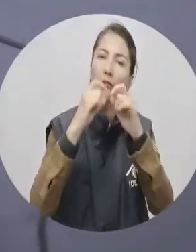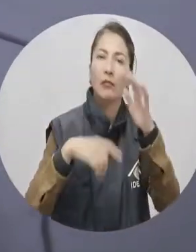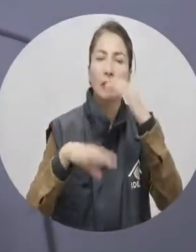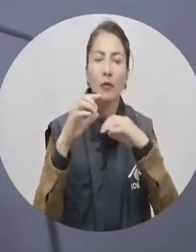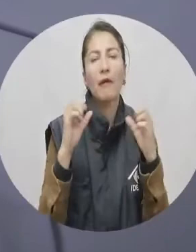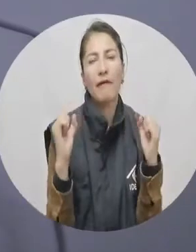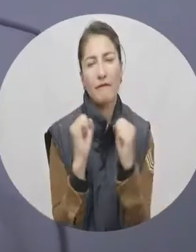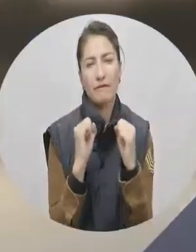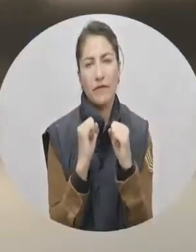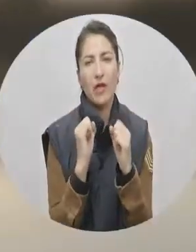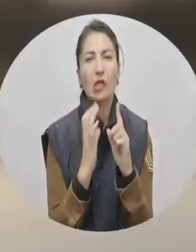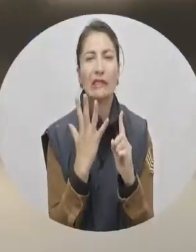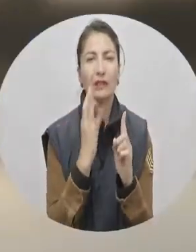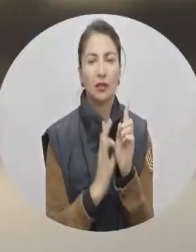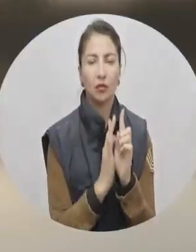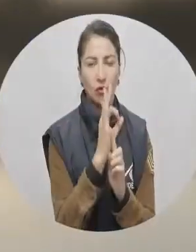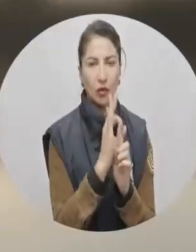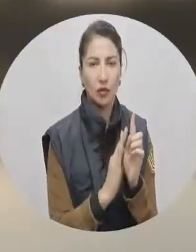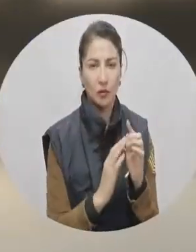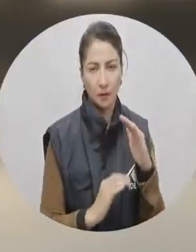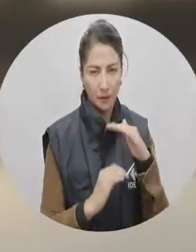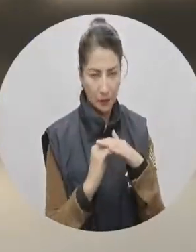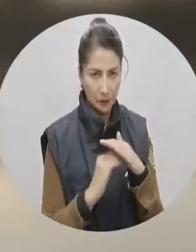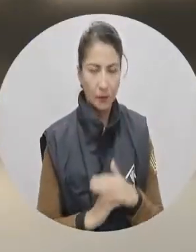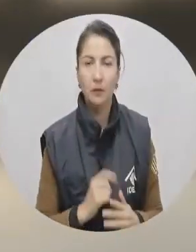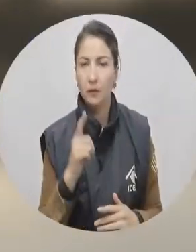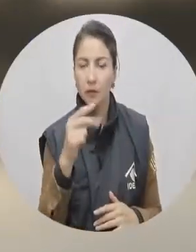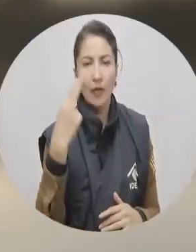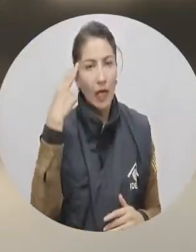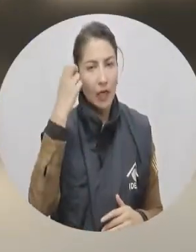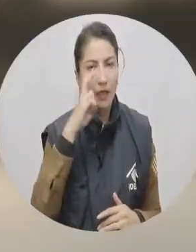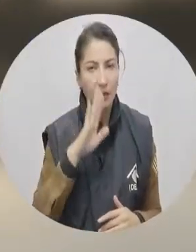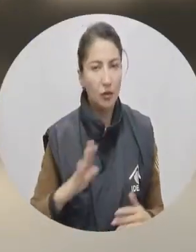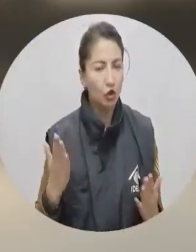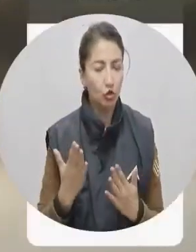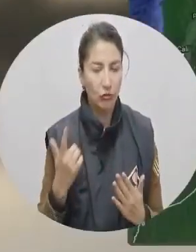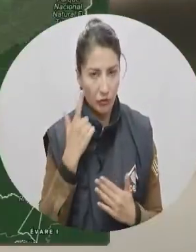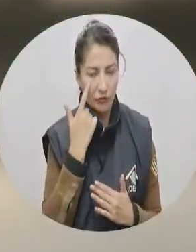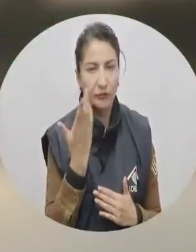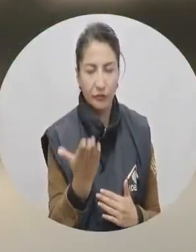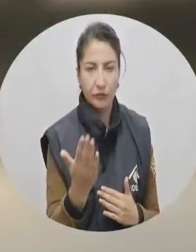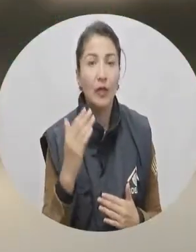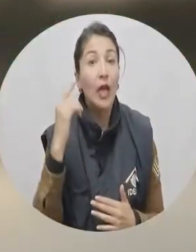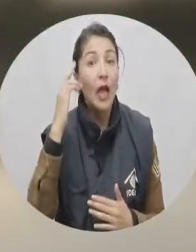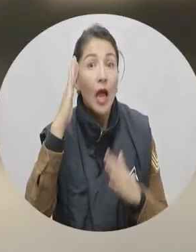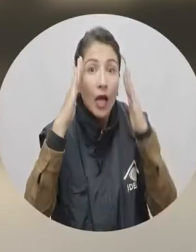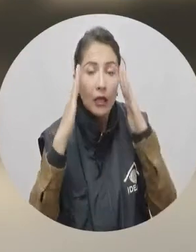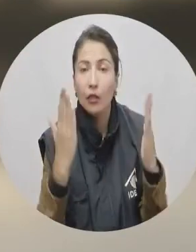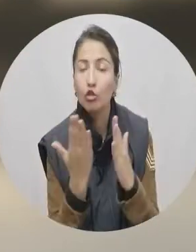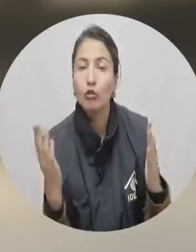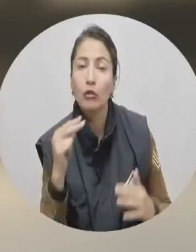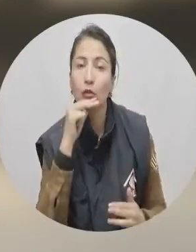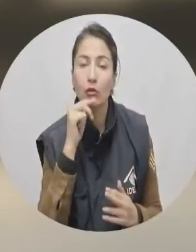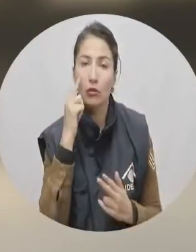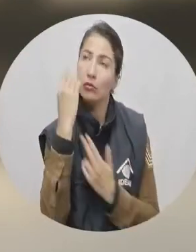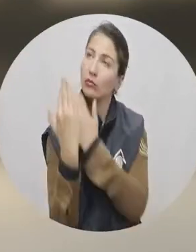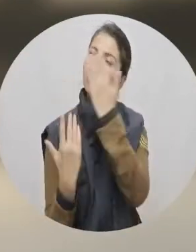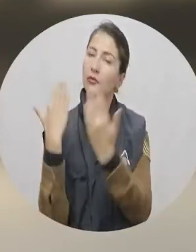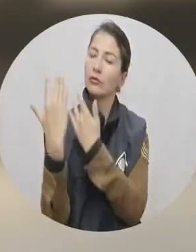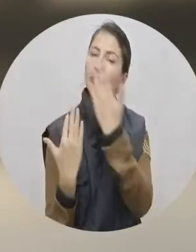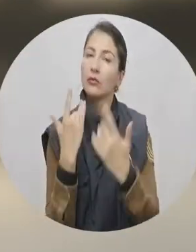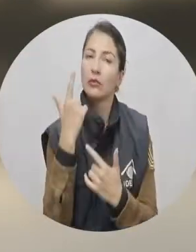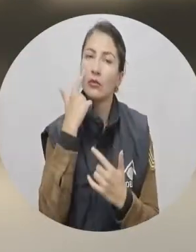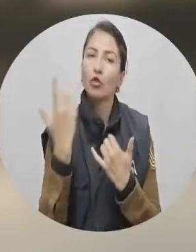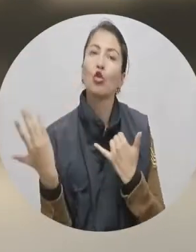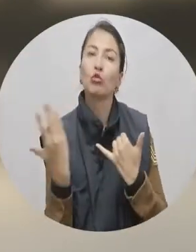5 grados. Veamos ahora las alertas del IDEAM. Atención, sigue la alerta roja por incendios, esta vez sobre la región